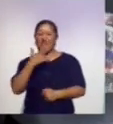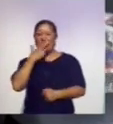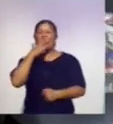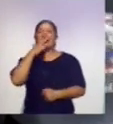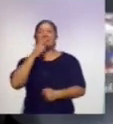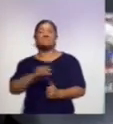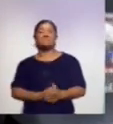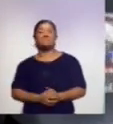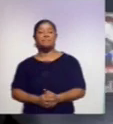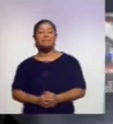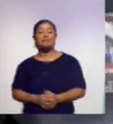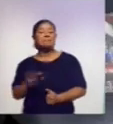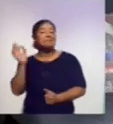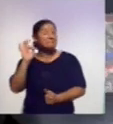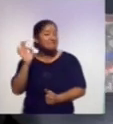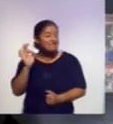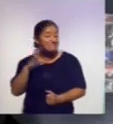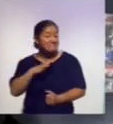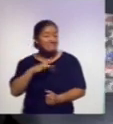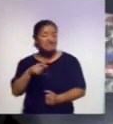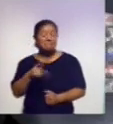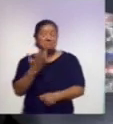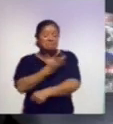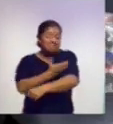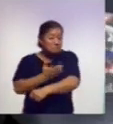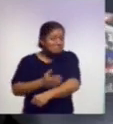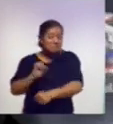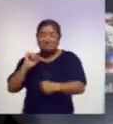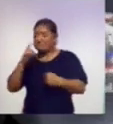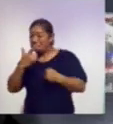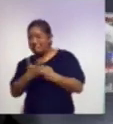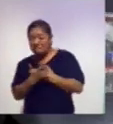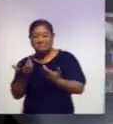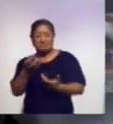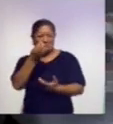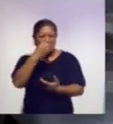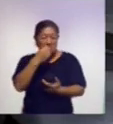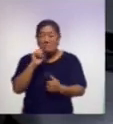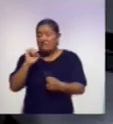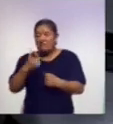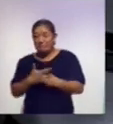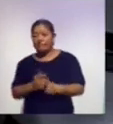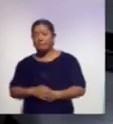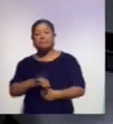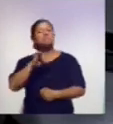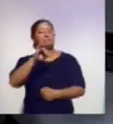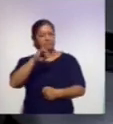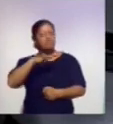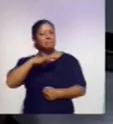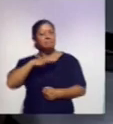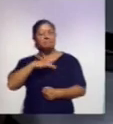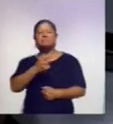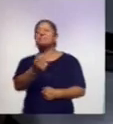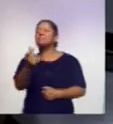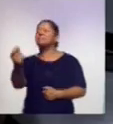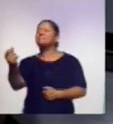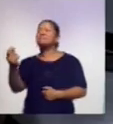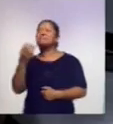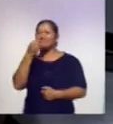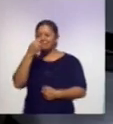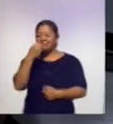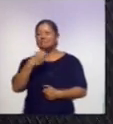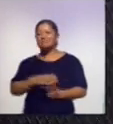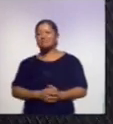ahora algo para acompañar no sé algo de comida o algo si vamos a tener por ahí algunas cosas de comida